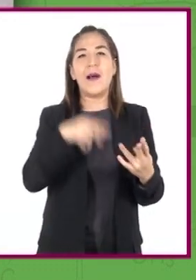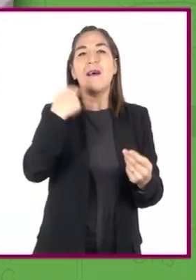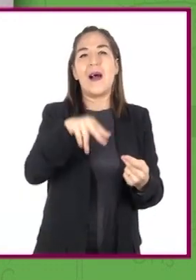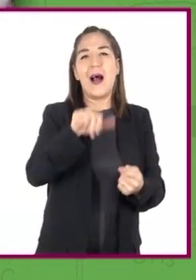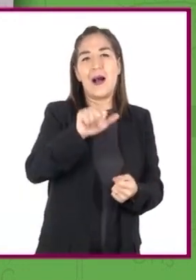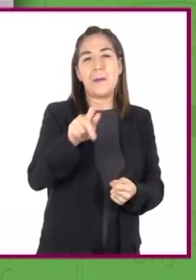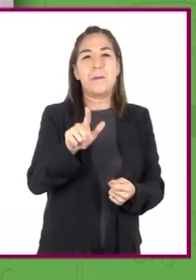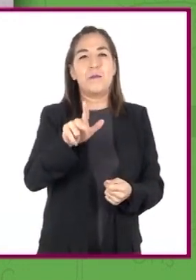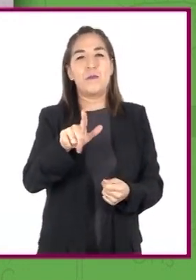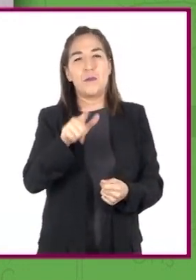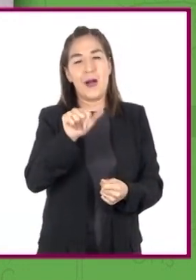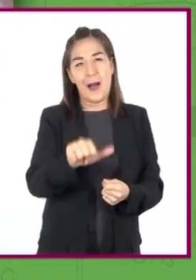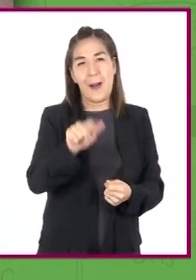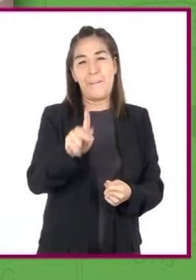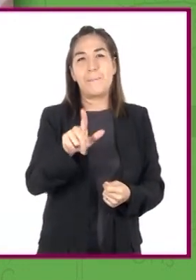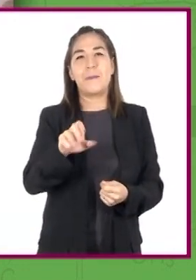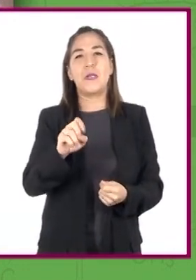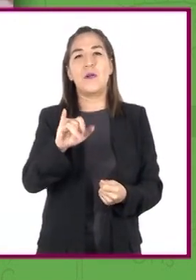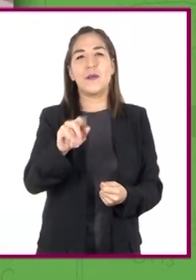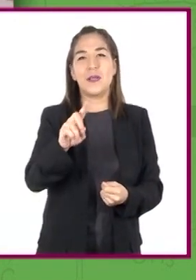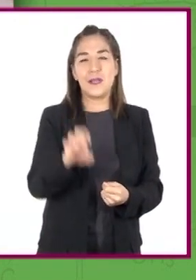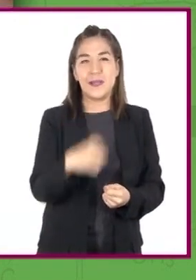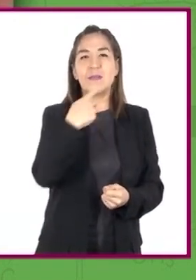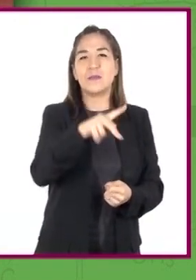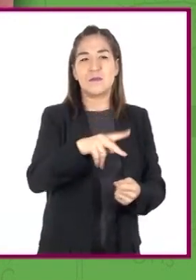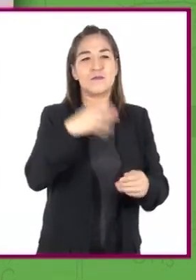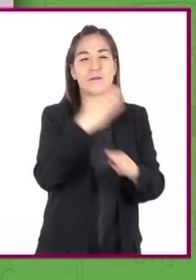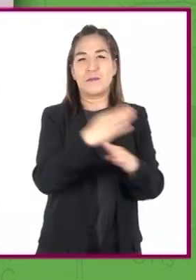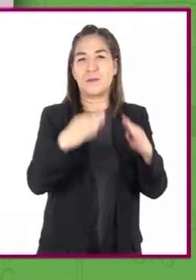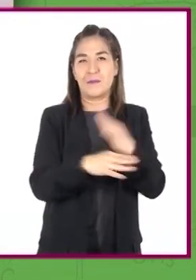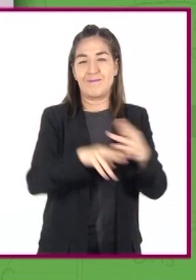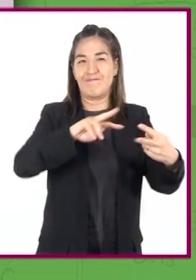con la mitad del material genético de la célula madre.